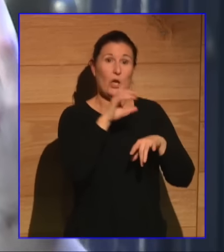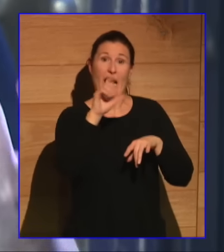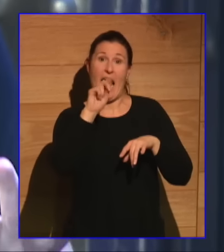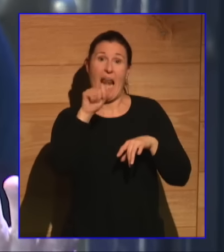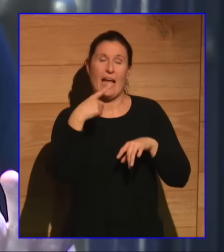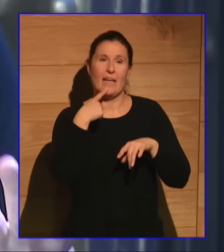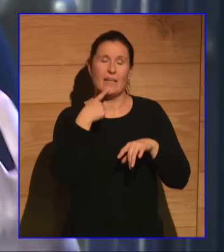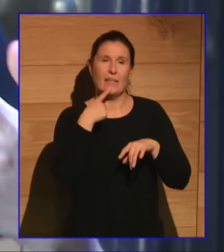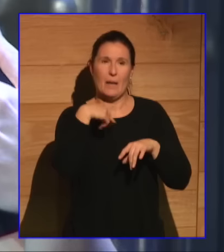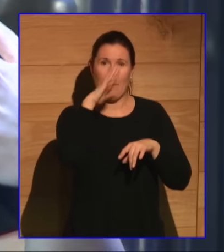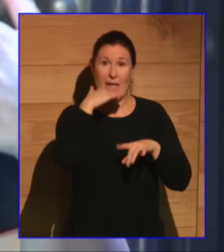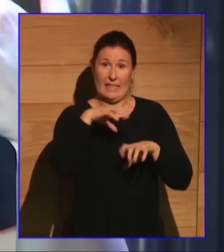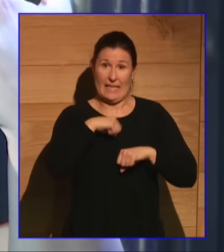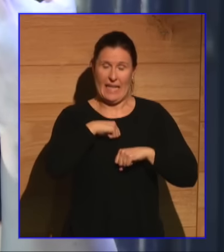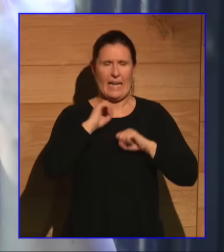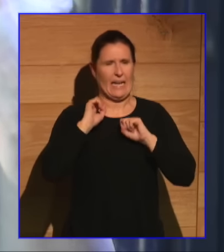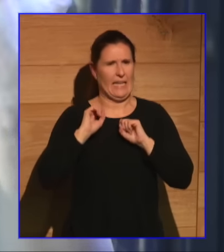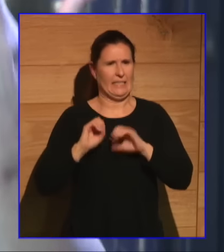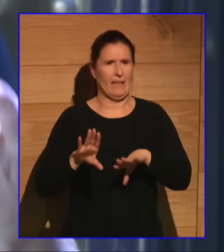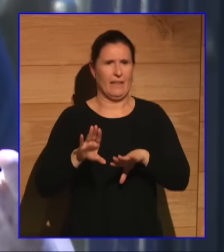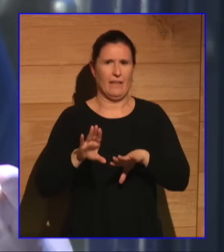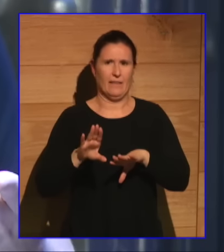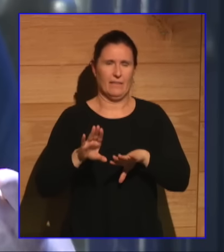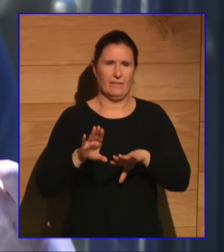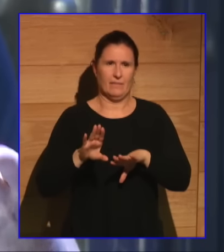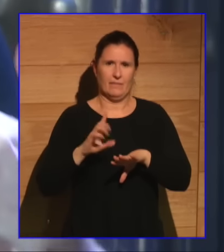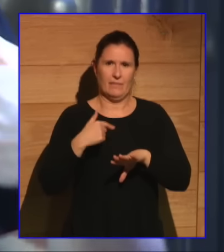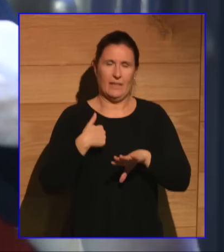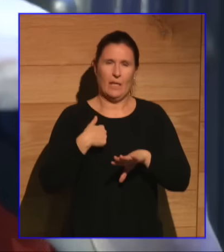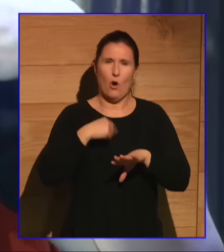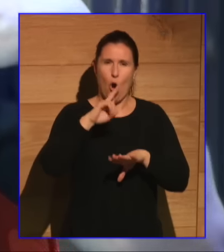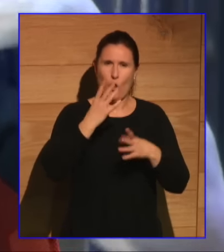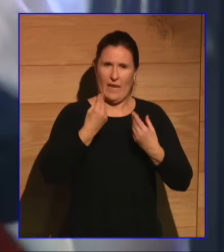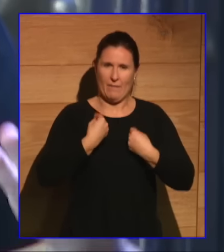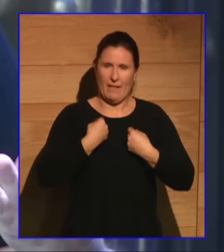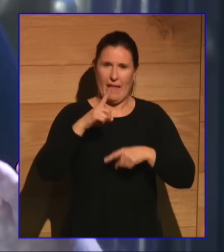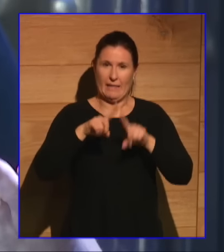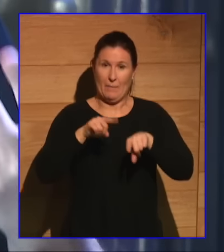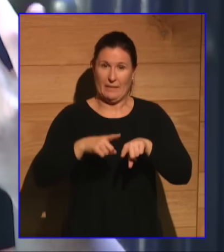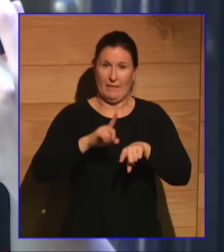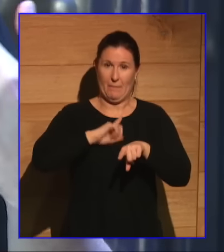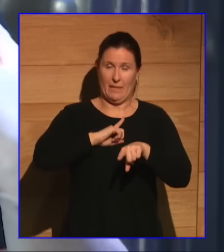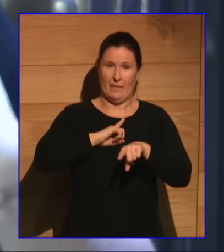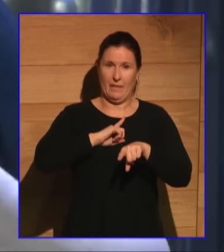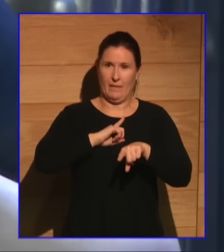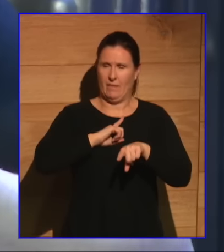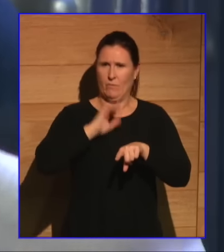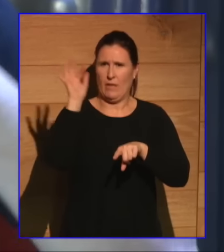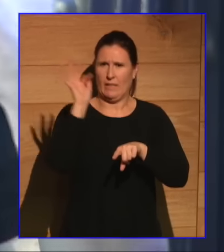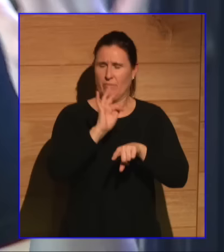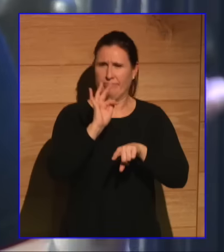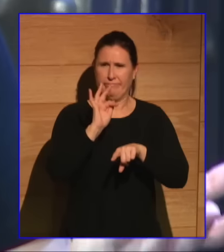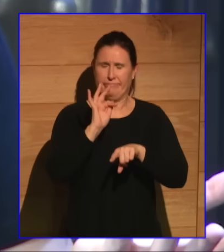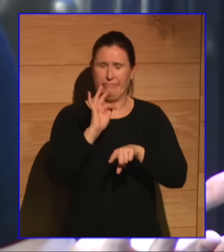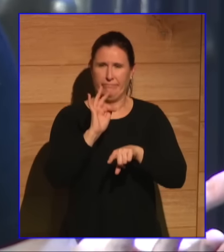rechaza esa paternidad, esa posibilidad de que otra vida dependa de él durante media película, y cuando llega un momento en el que